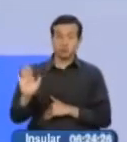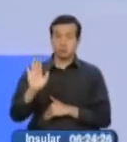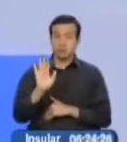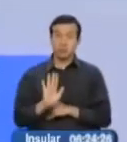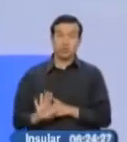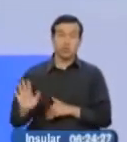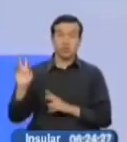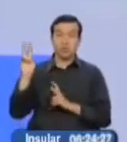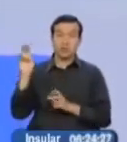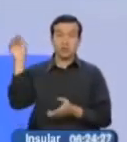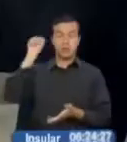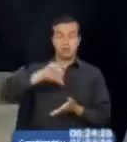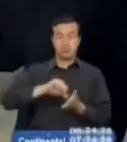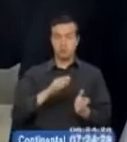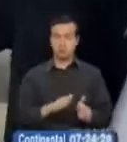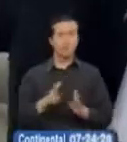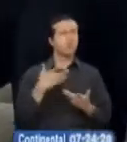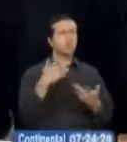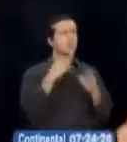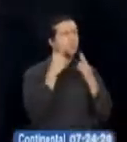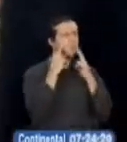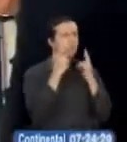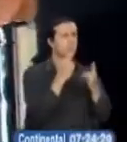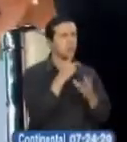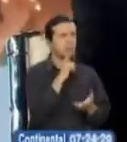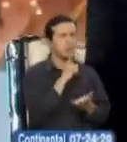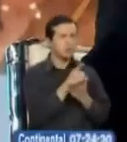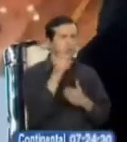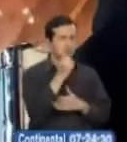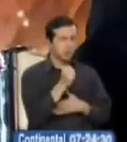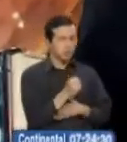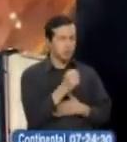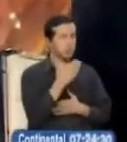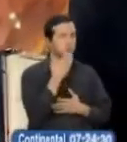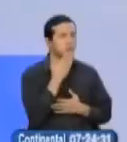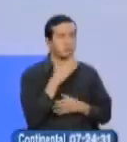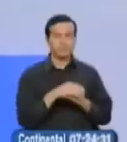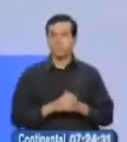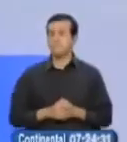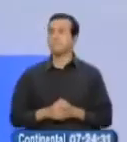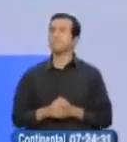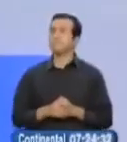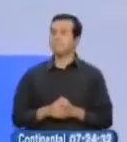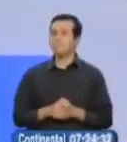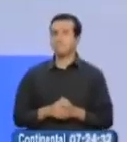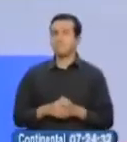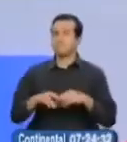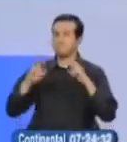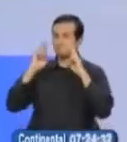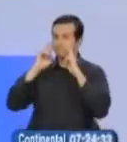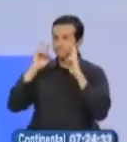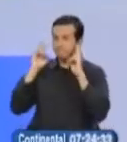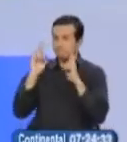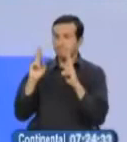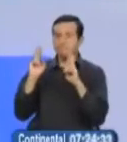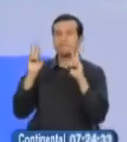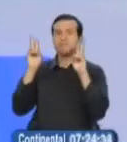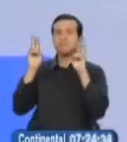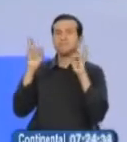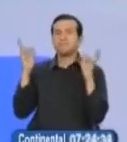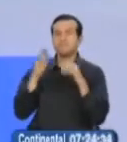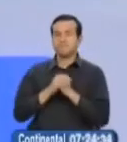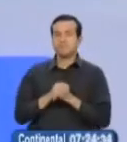el tema de la urbanización. ¿Cómo lo reconoce? ¿Cómo para tangibilizar este reconocimiento? Sí, lo reconocen por una parte